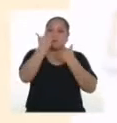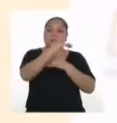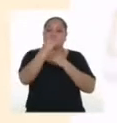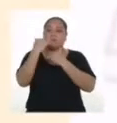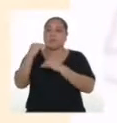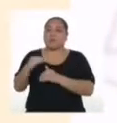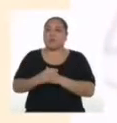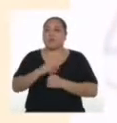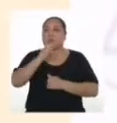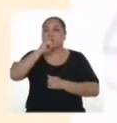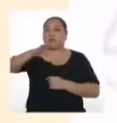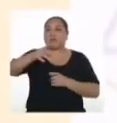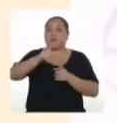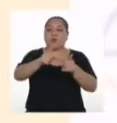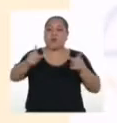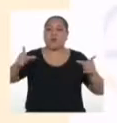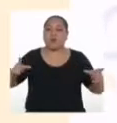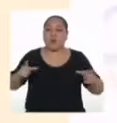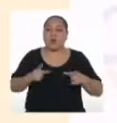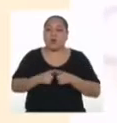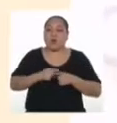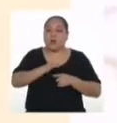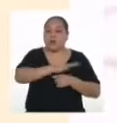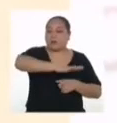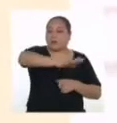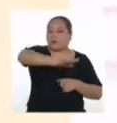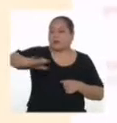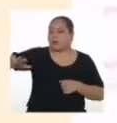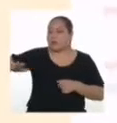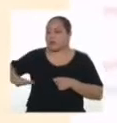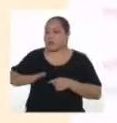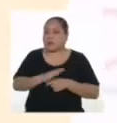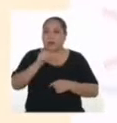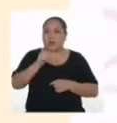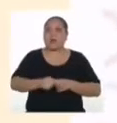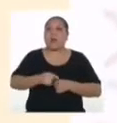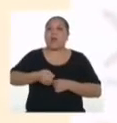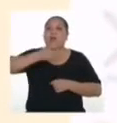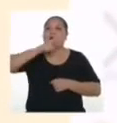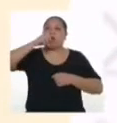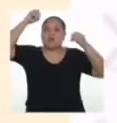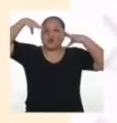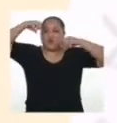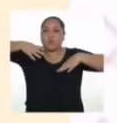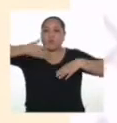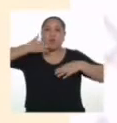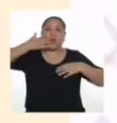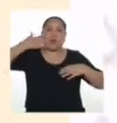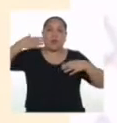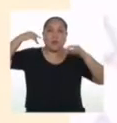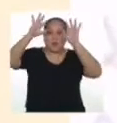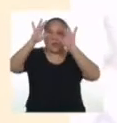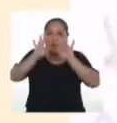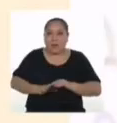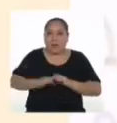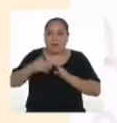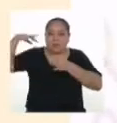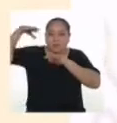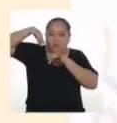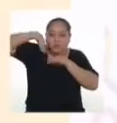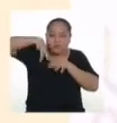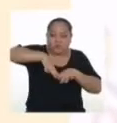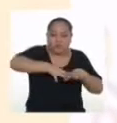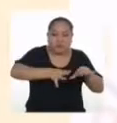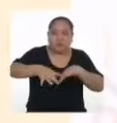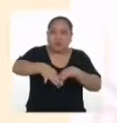restringido, puede ser definida como el área de la superficie terrestre por donde el agua de lluvia, nieve o deshielo escurre y transita o